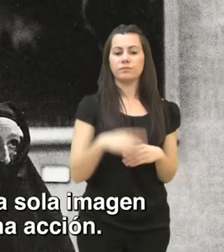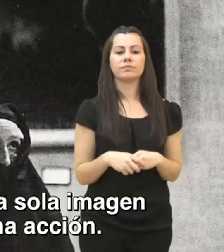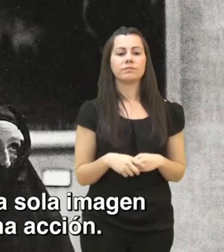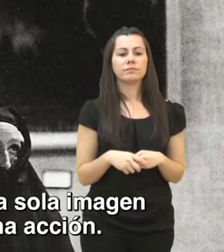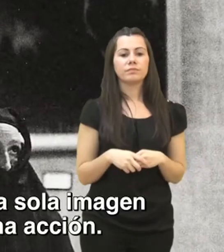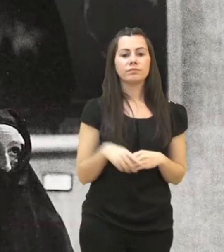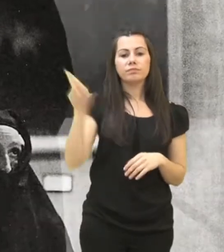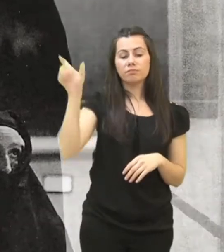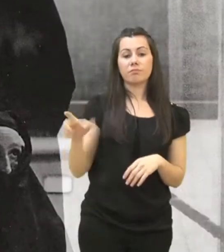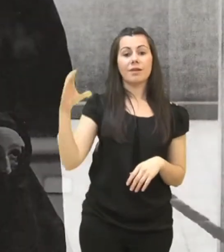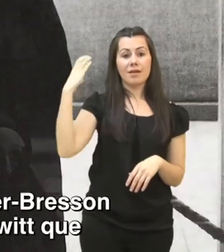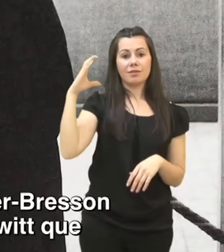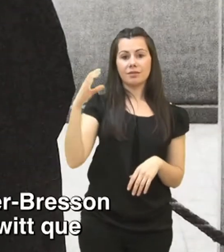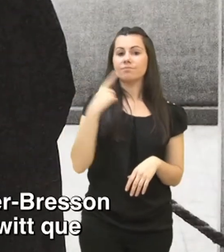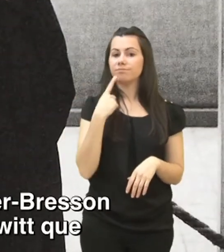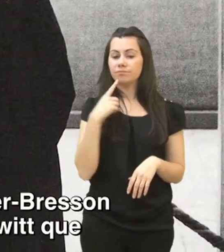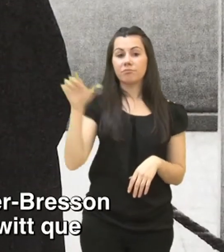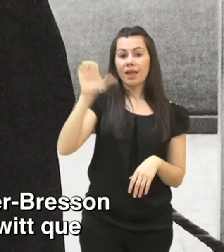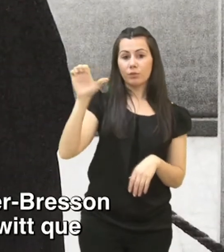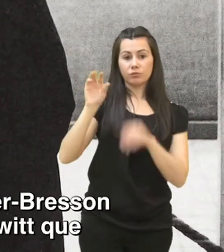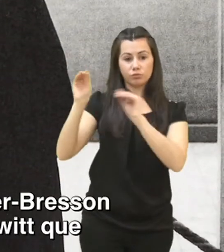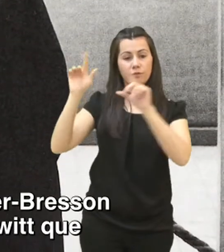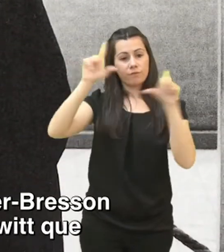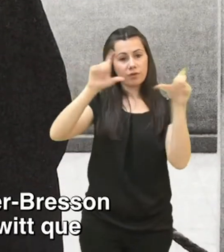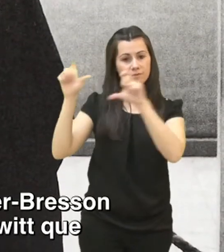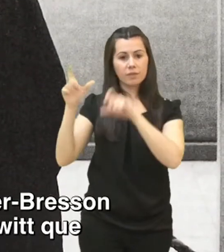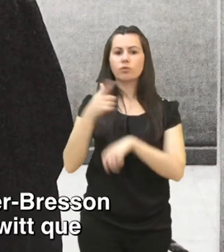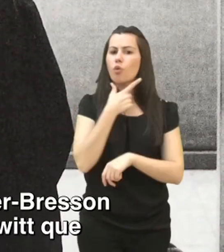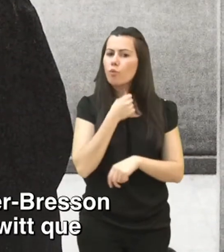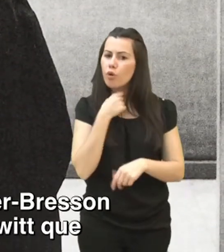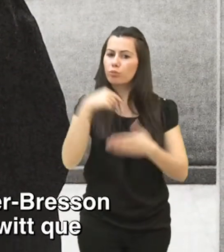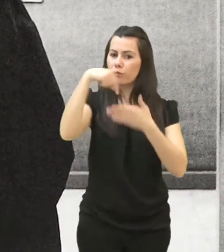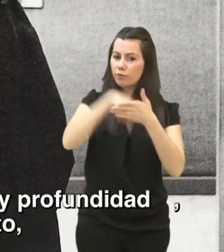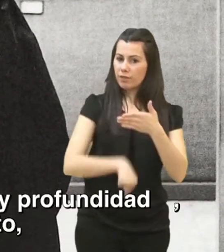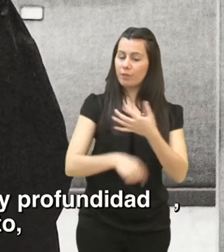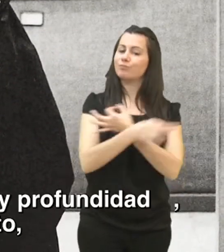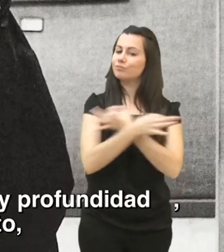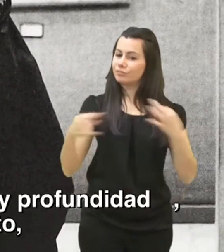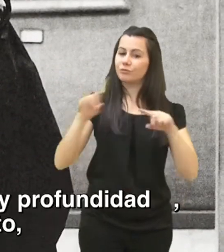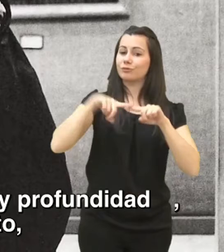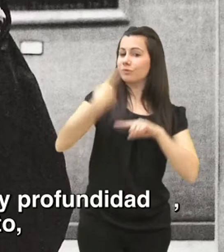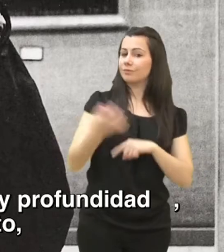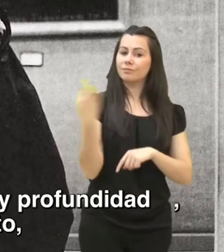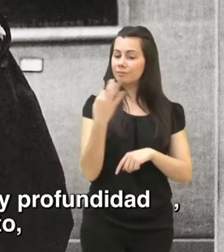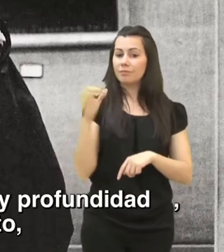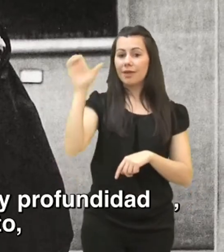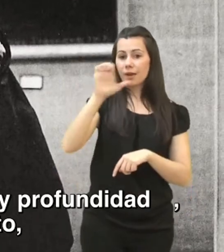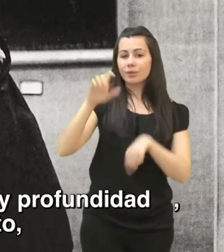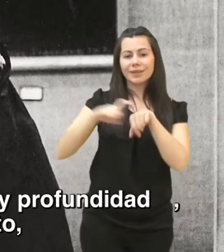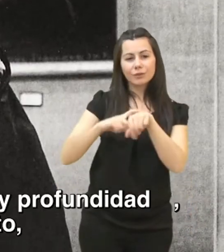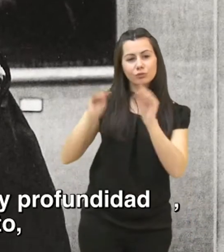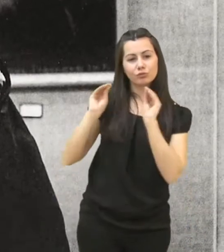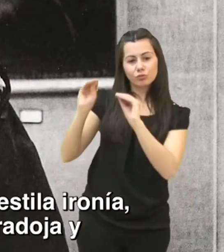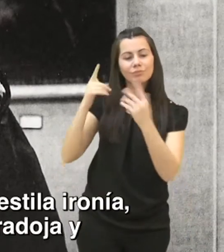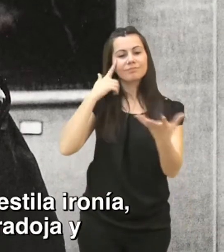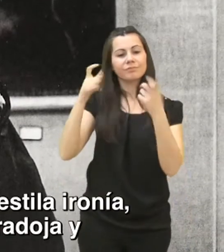totalidad de una acción. No en vano, Cartier-Bresson ha dicho de Erwitt que fotografía con humor y profundidad, y en